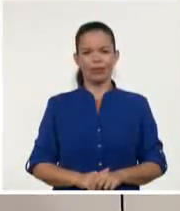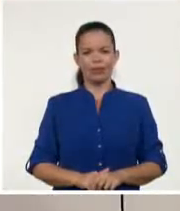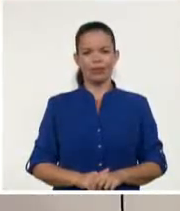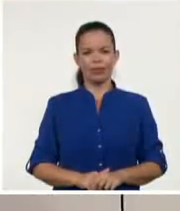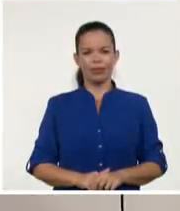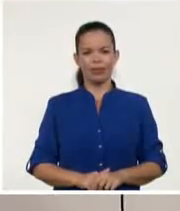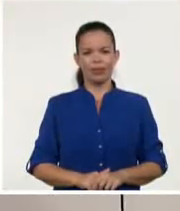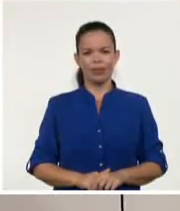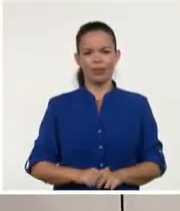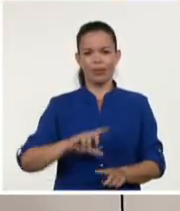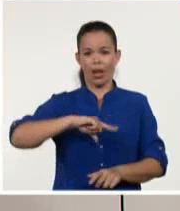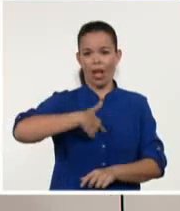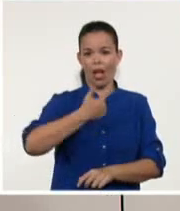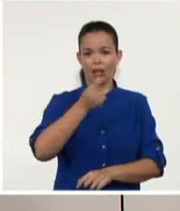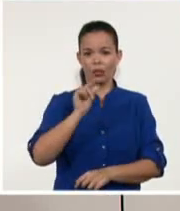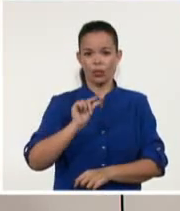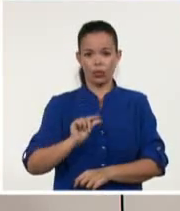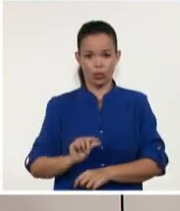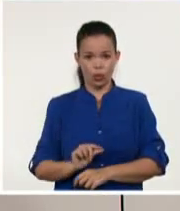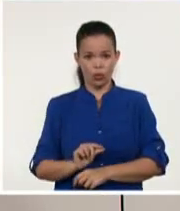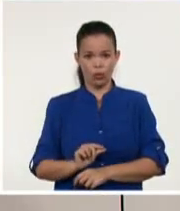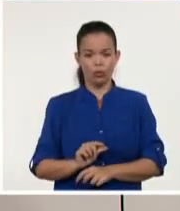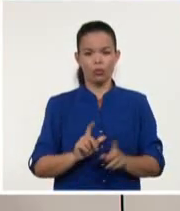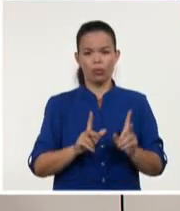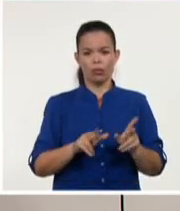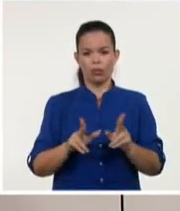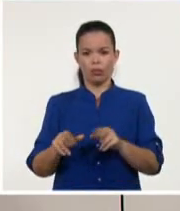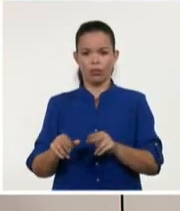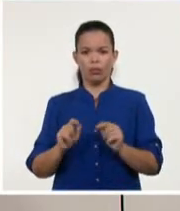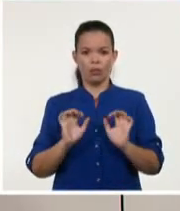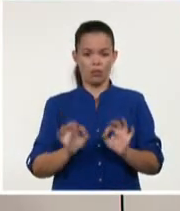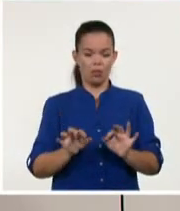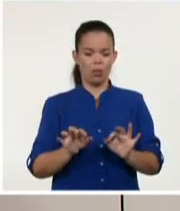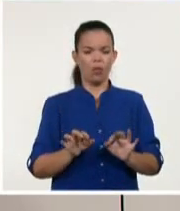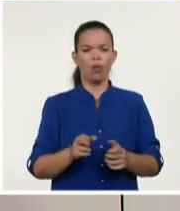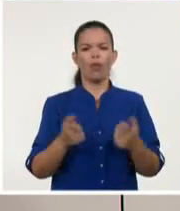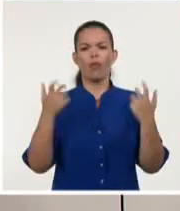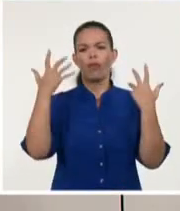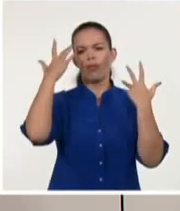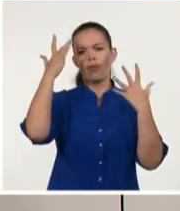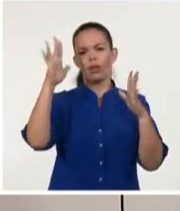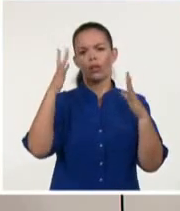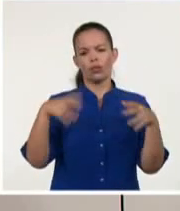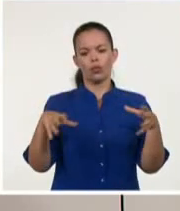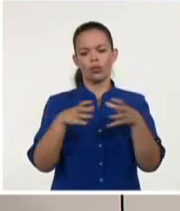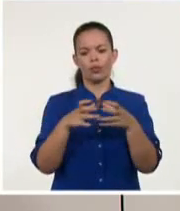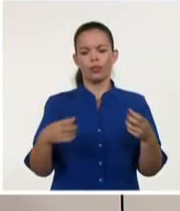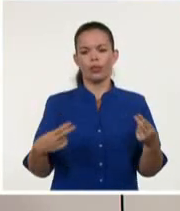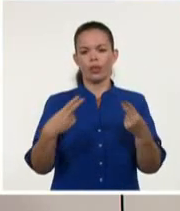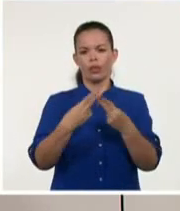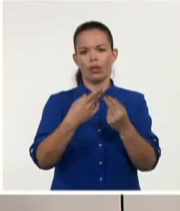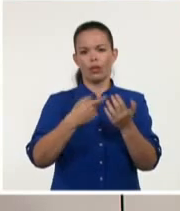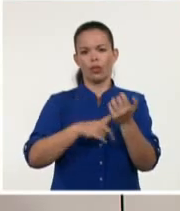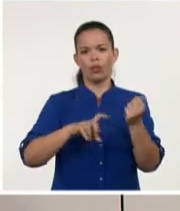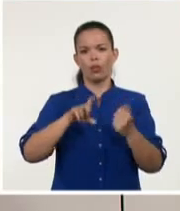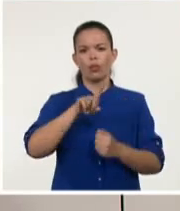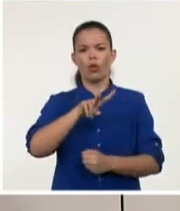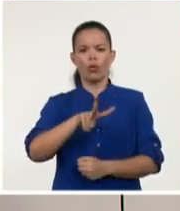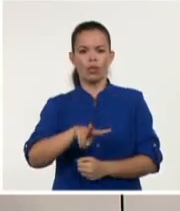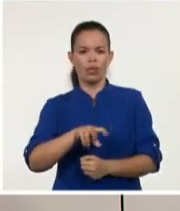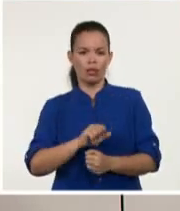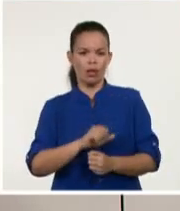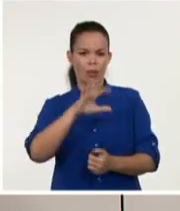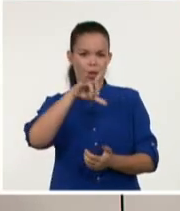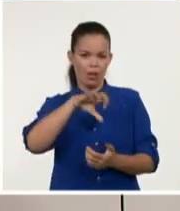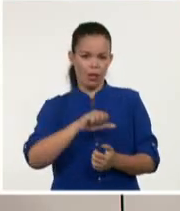El actor y realizador Rolando Chong fue reconocido en el evento Pineros de Corazón, realizado en el municipio especial Isla de la